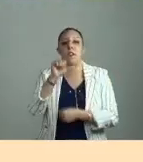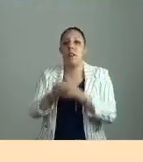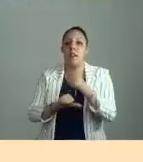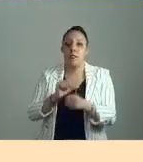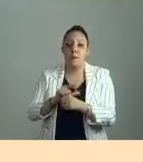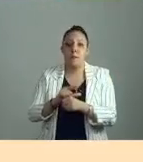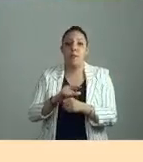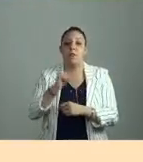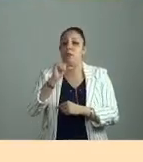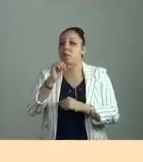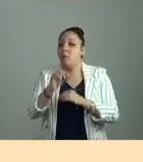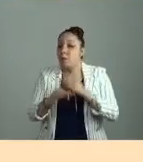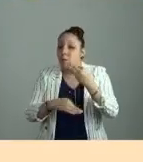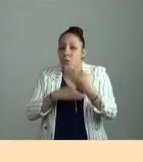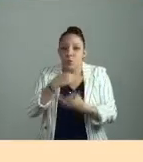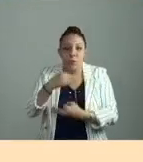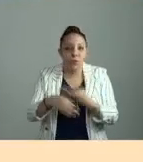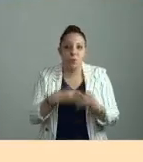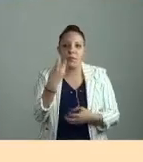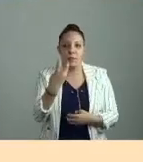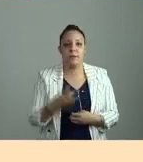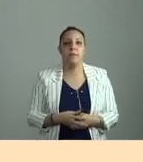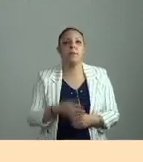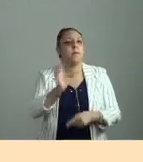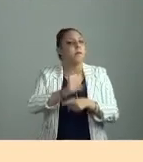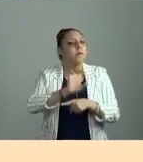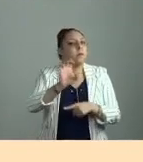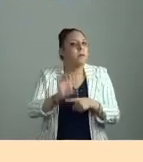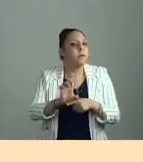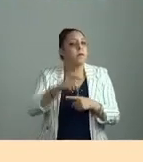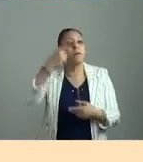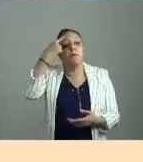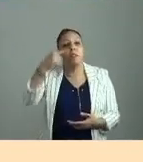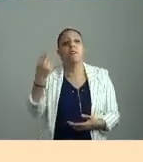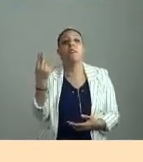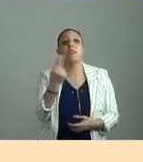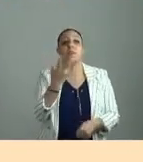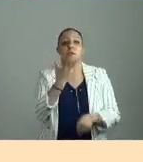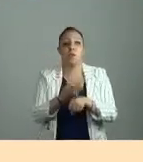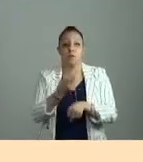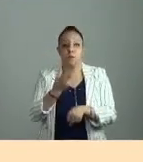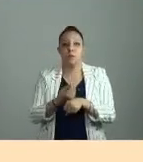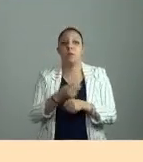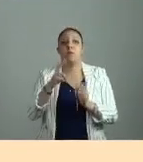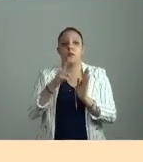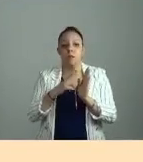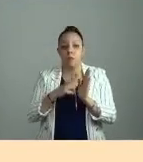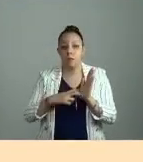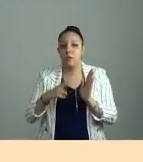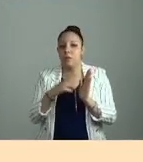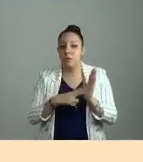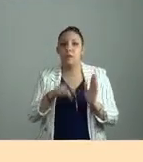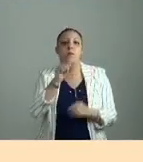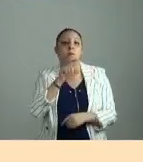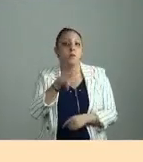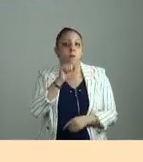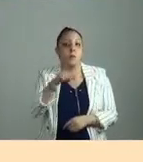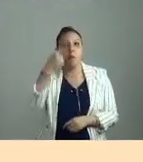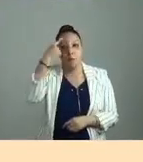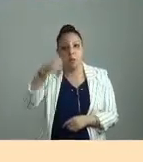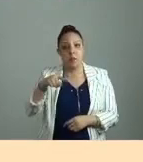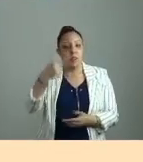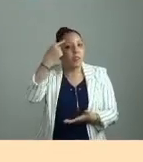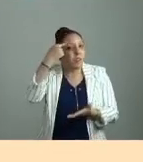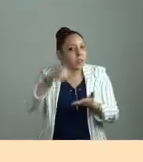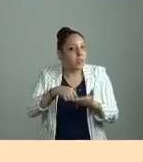una vida que vivimos que siempre más empobrecidas y yo creo que este movimiento de mujeres que se